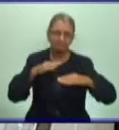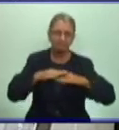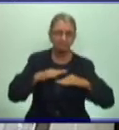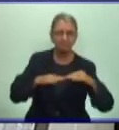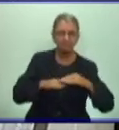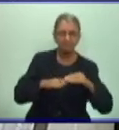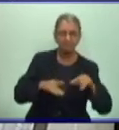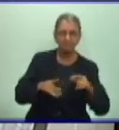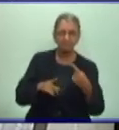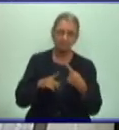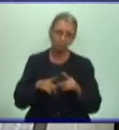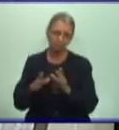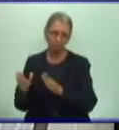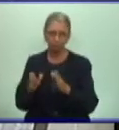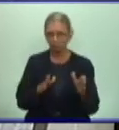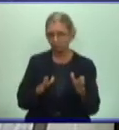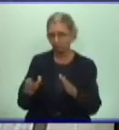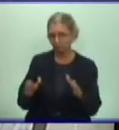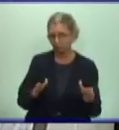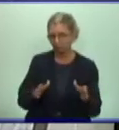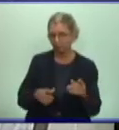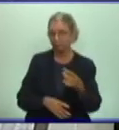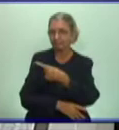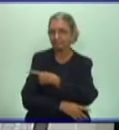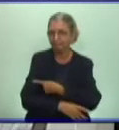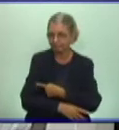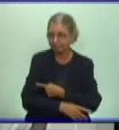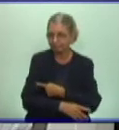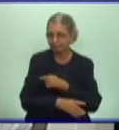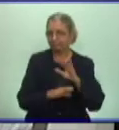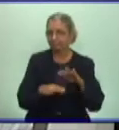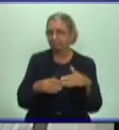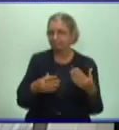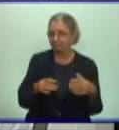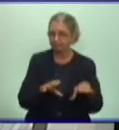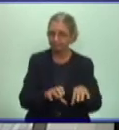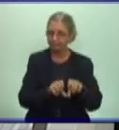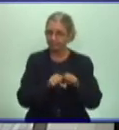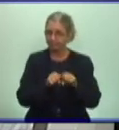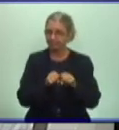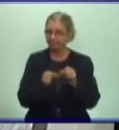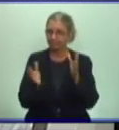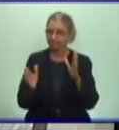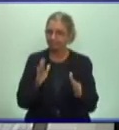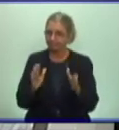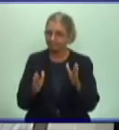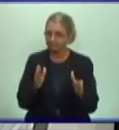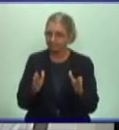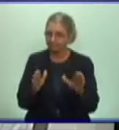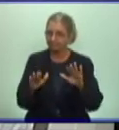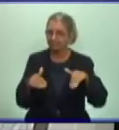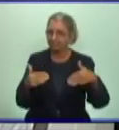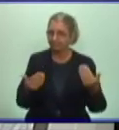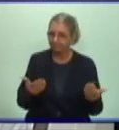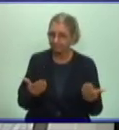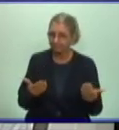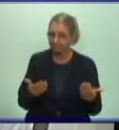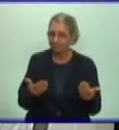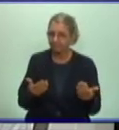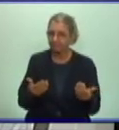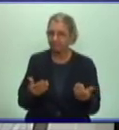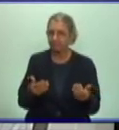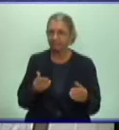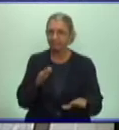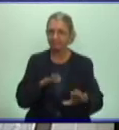pero precisé que la educación primaria, el resto de los niveles, acogió la clasificación de regiones por la que establece el Estado de